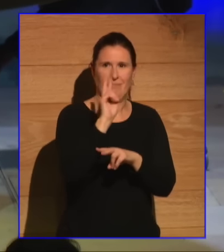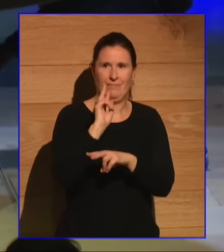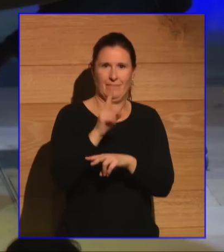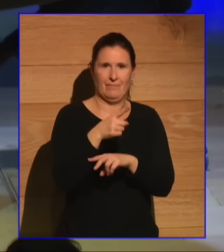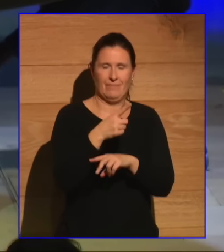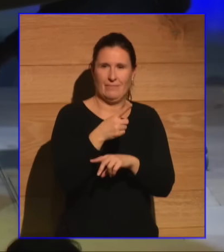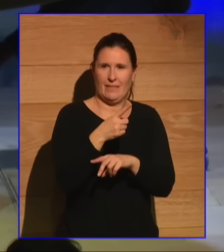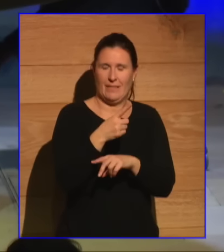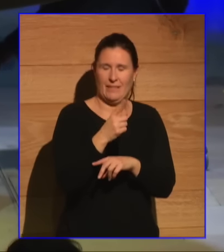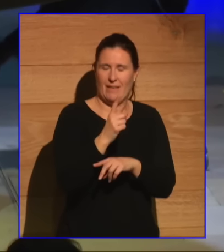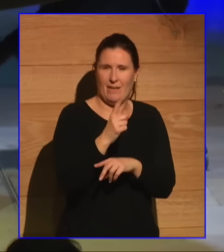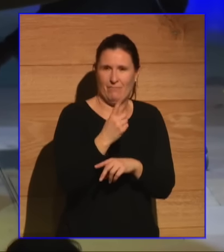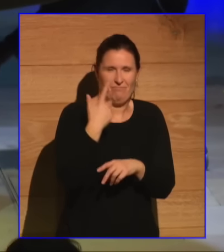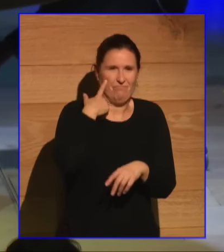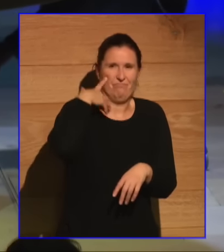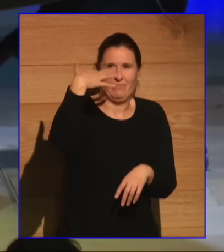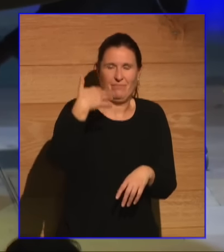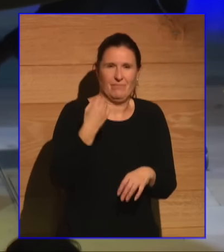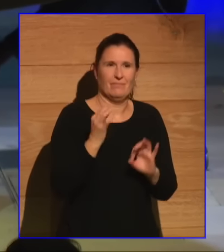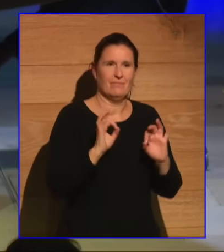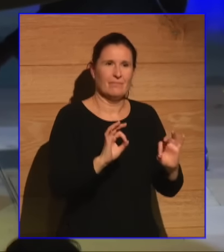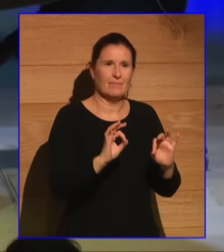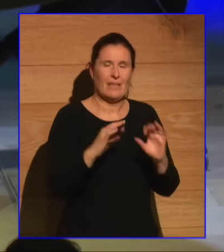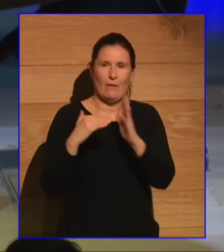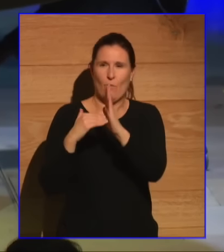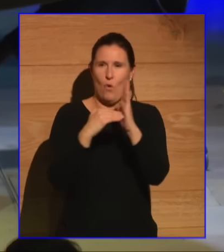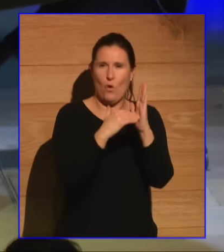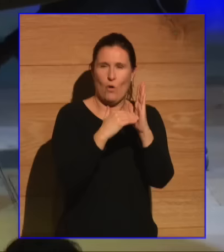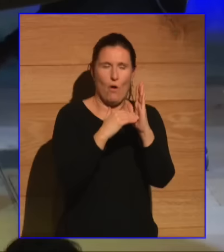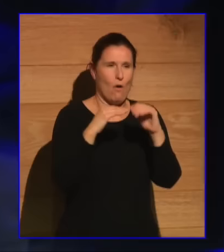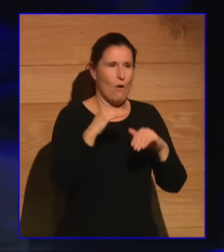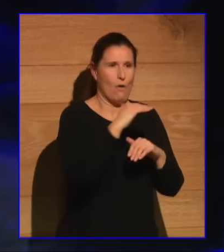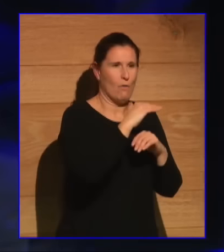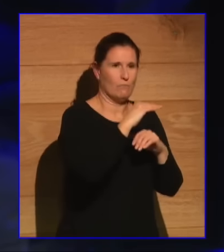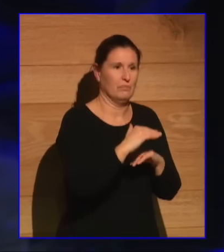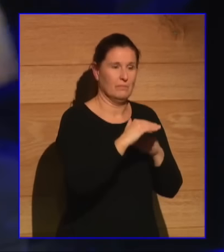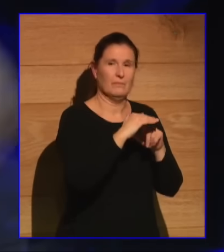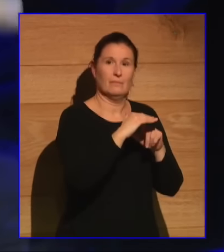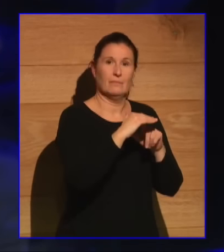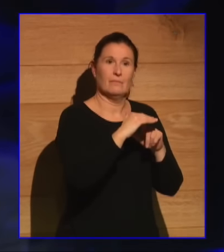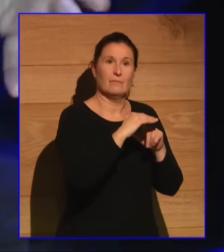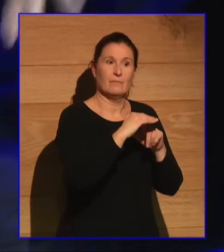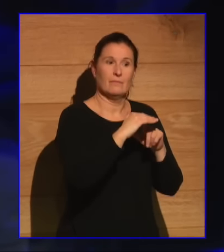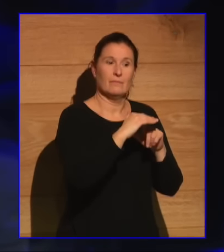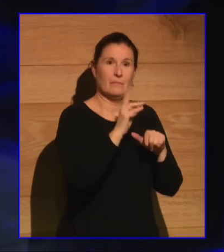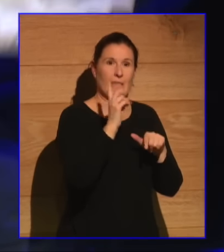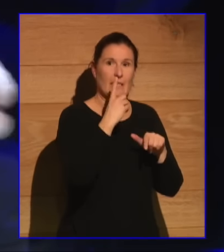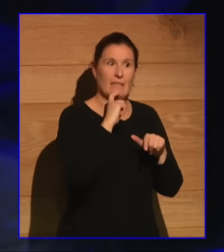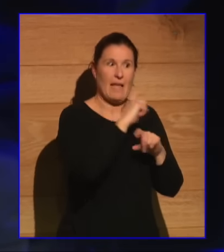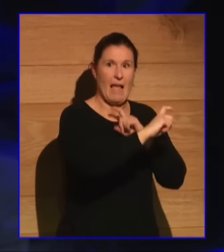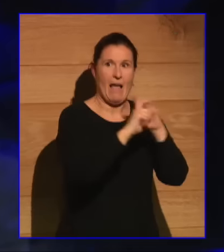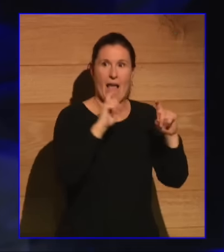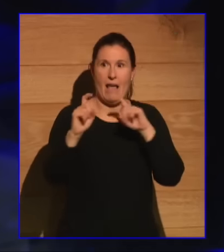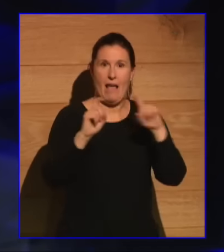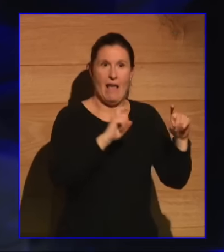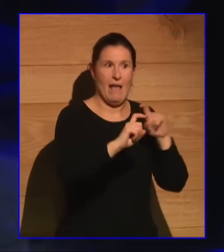mítica llegada a la parada de la camioneta o de la furgoneta donde van, y el momento en el que se avisan entre